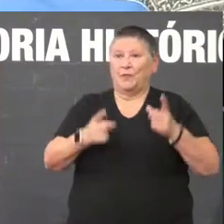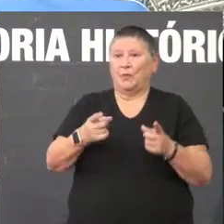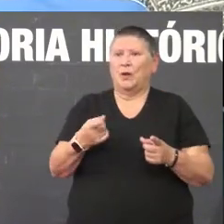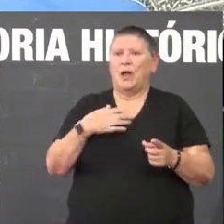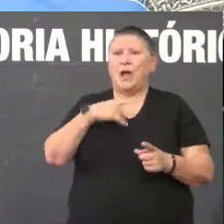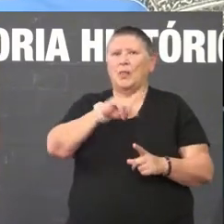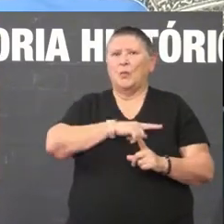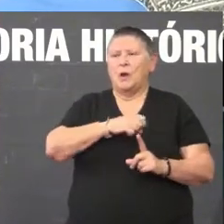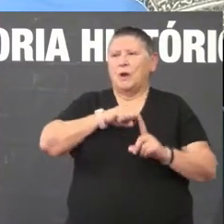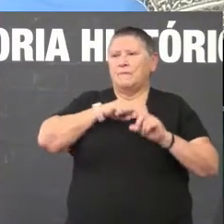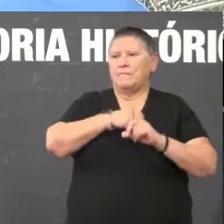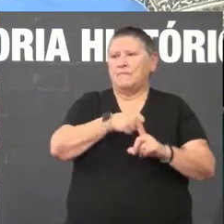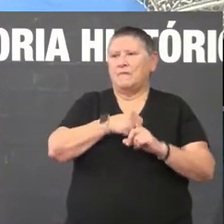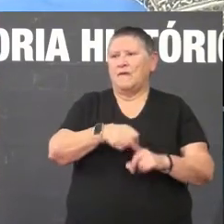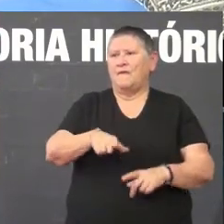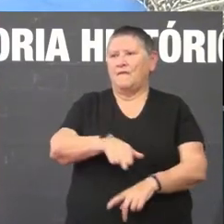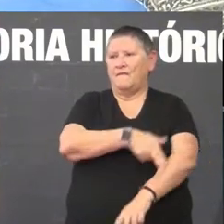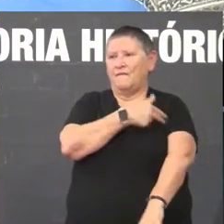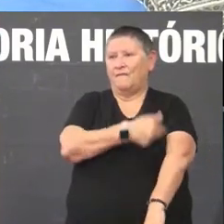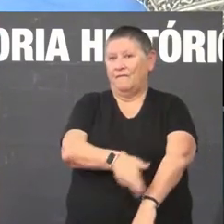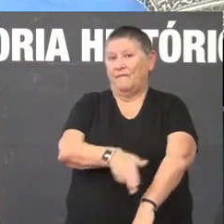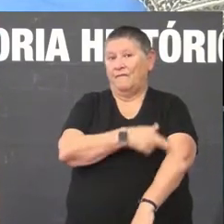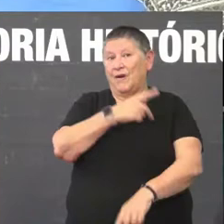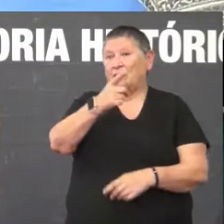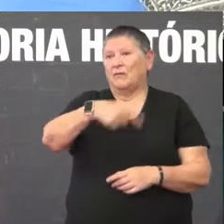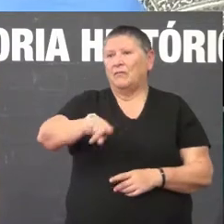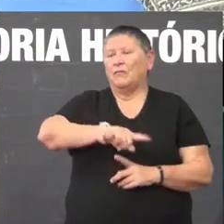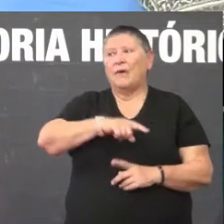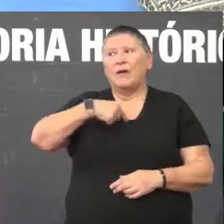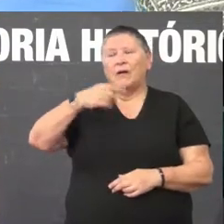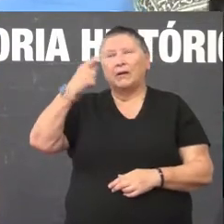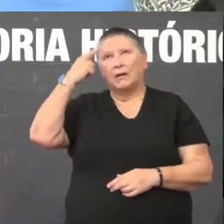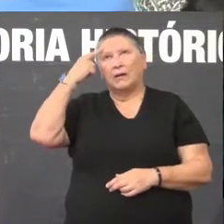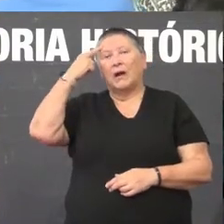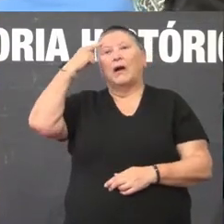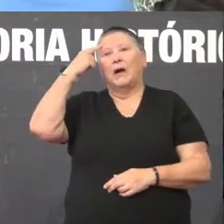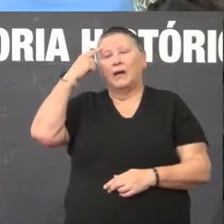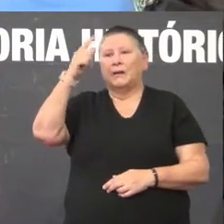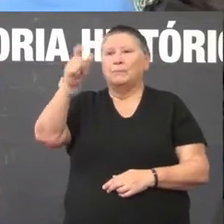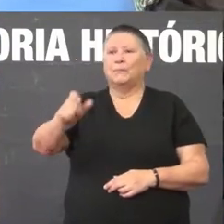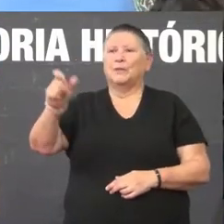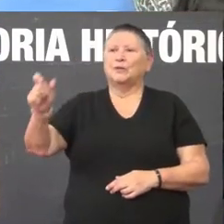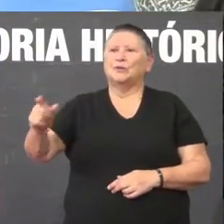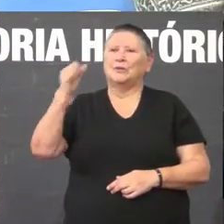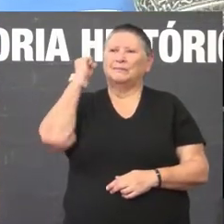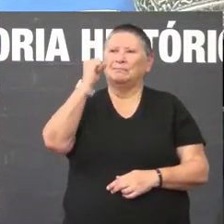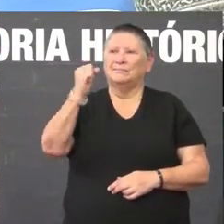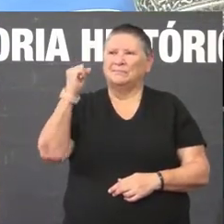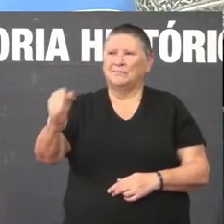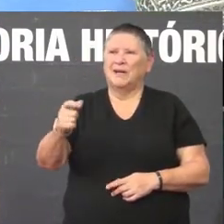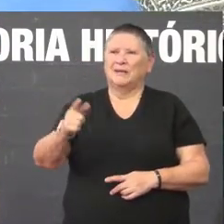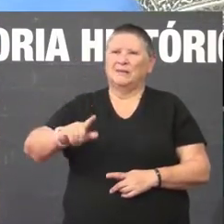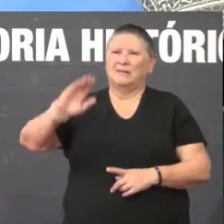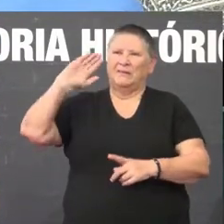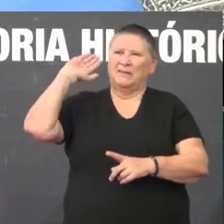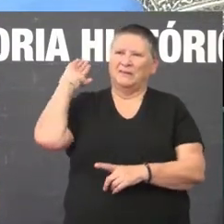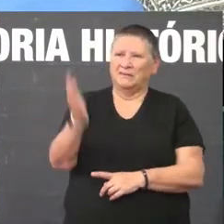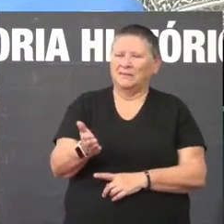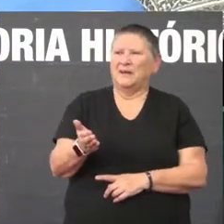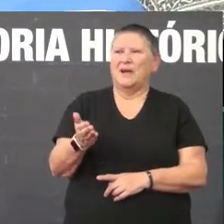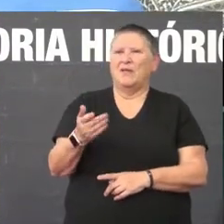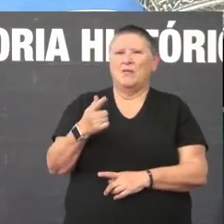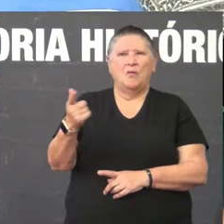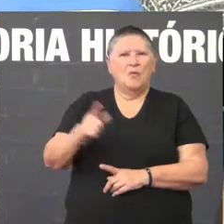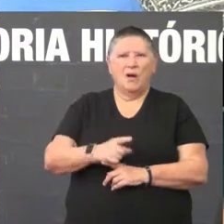primeiro que se nos ven á cabeza son sempre esas persoas que no noso país foron asasinadas, represaliadas vilmente, pero